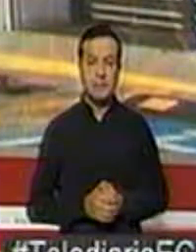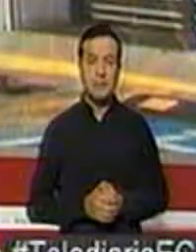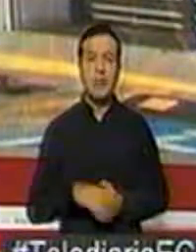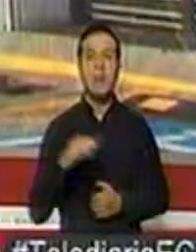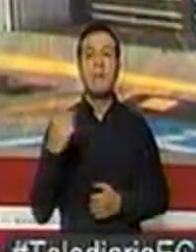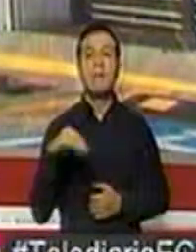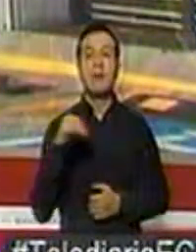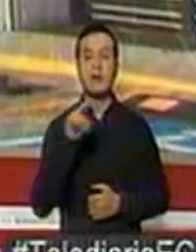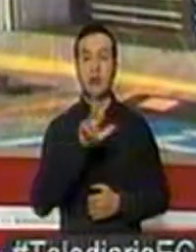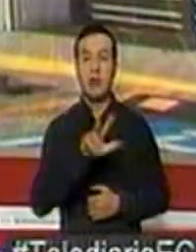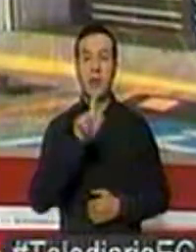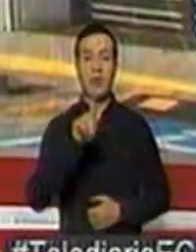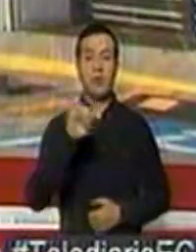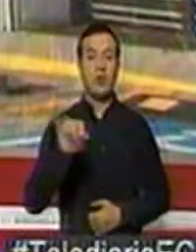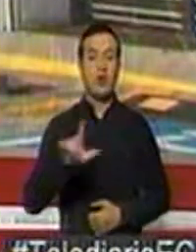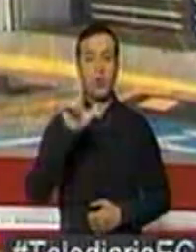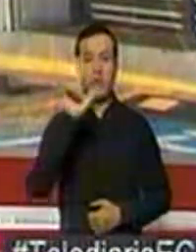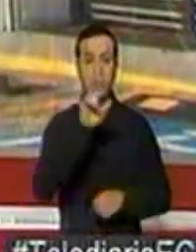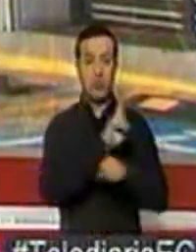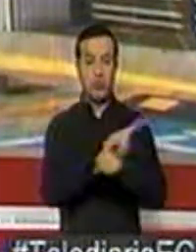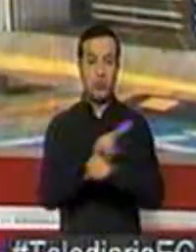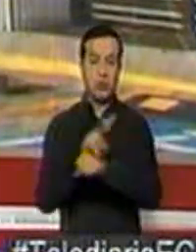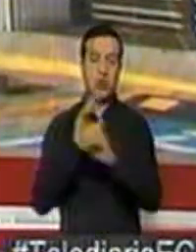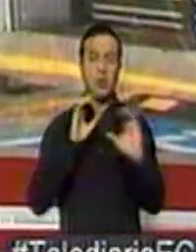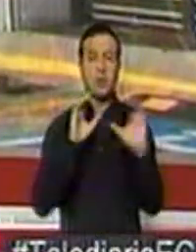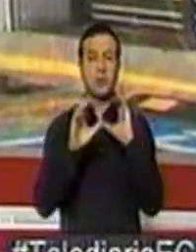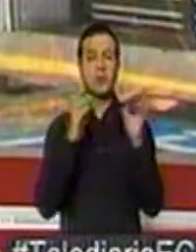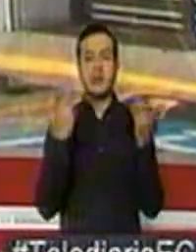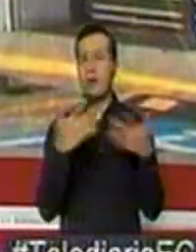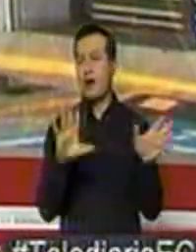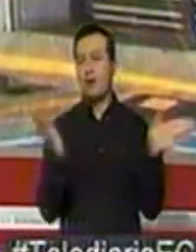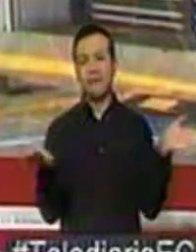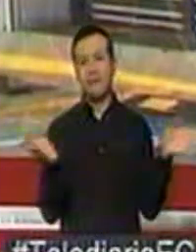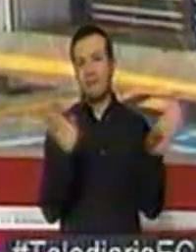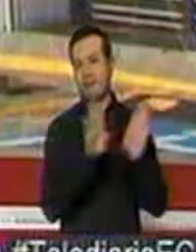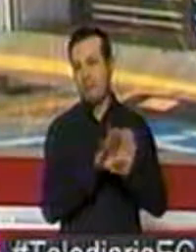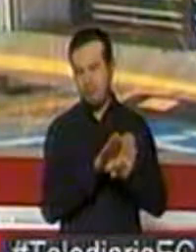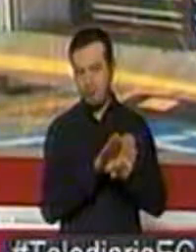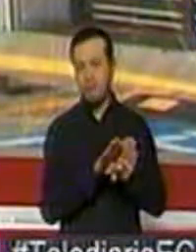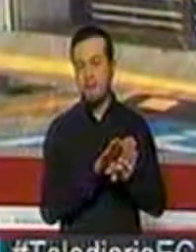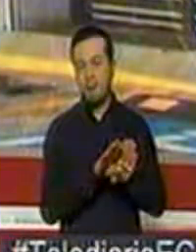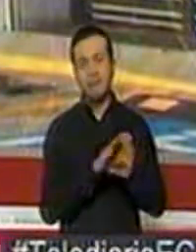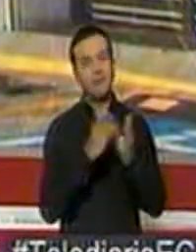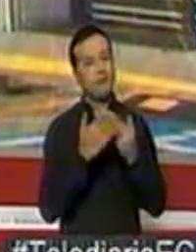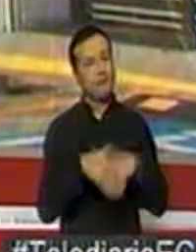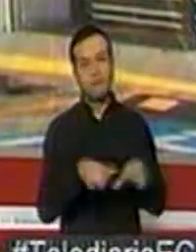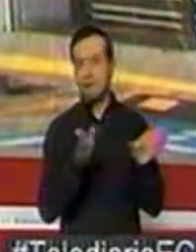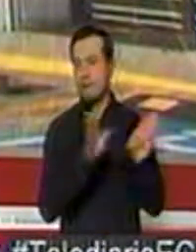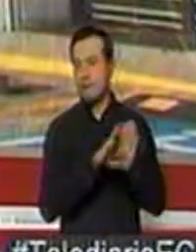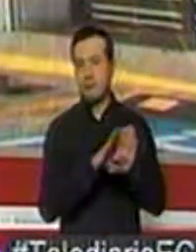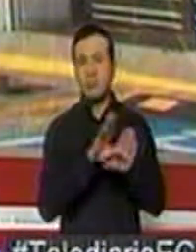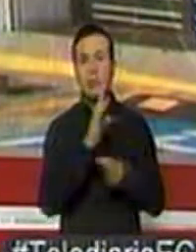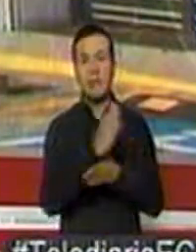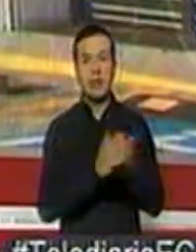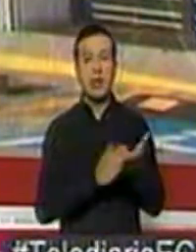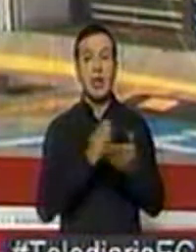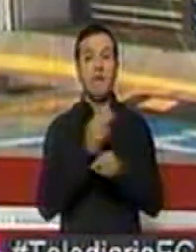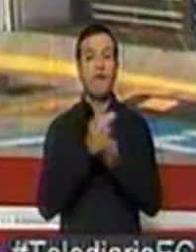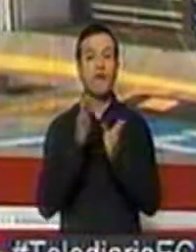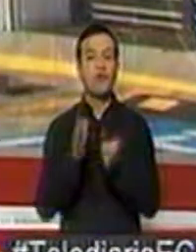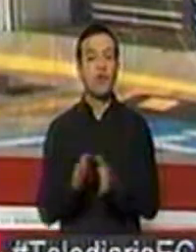Este miércoles 31 de julio, la Superintendencia de Comunicación cerró sus puertas de manera definitiva. La mitad de sus funcionarios